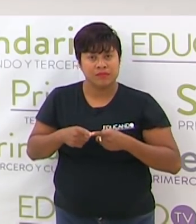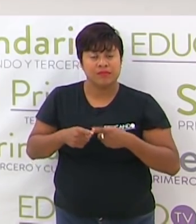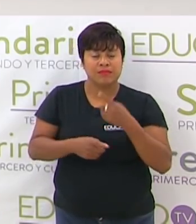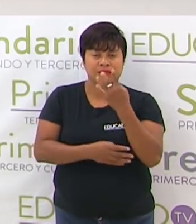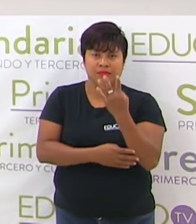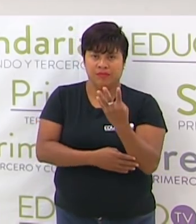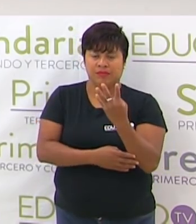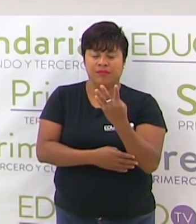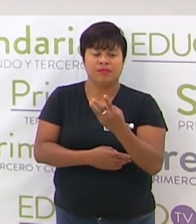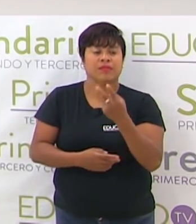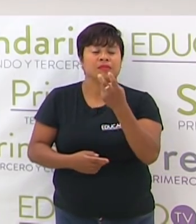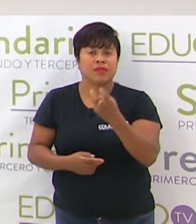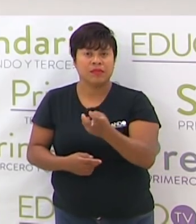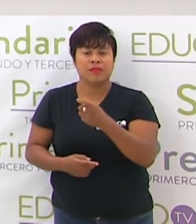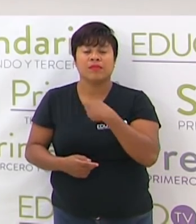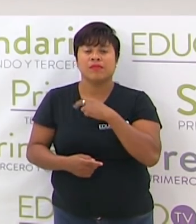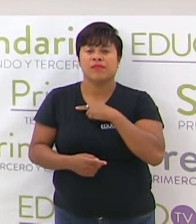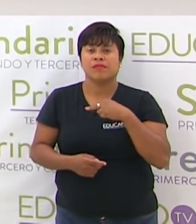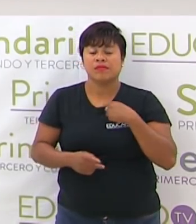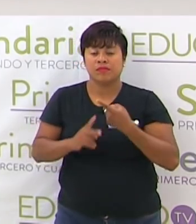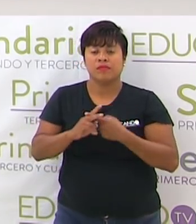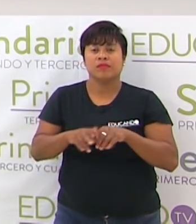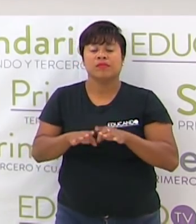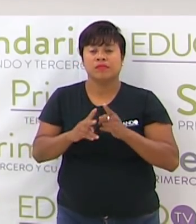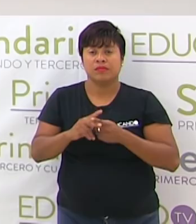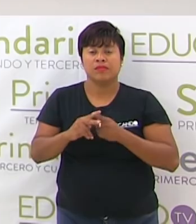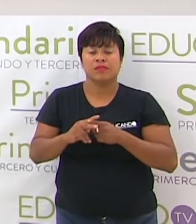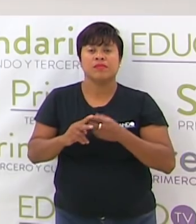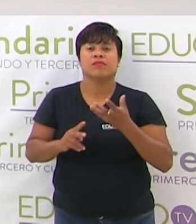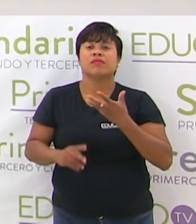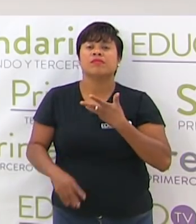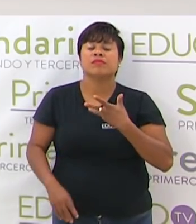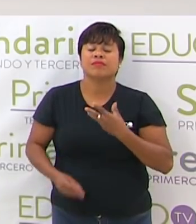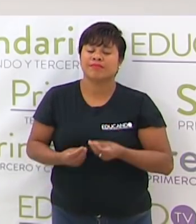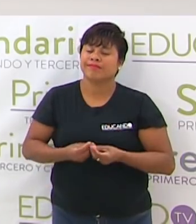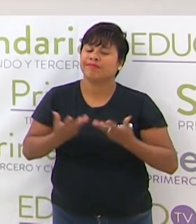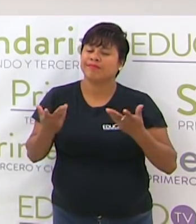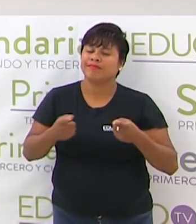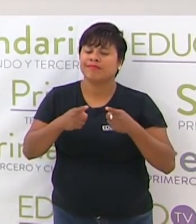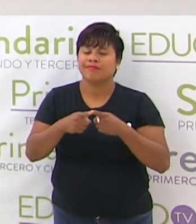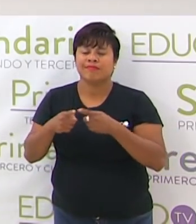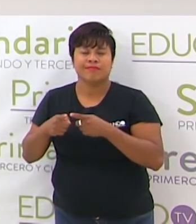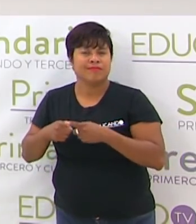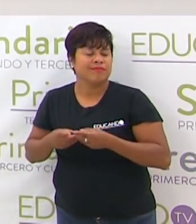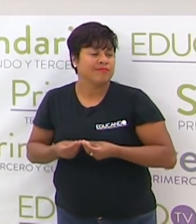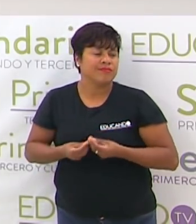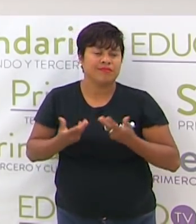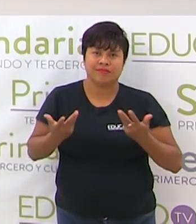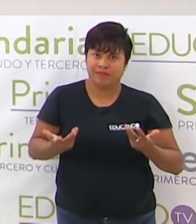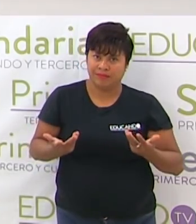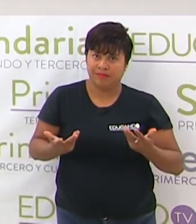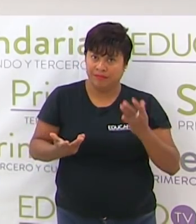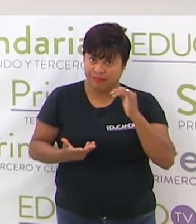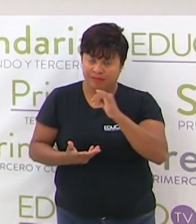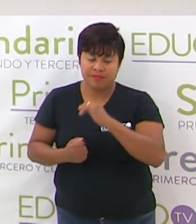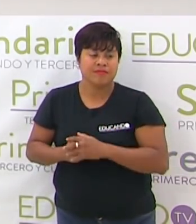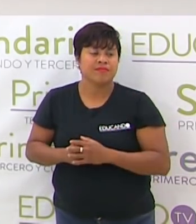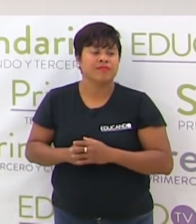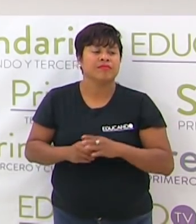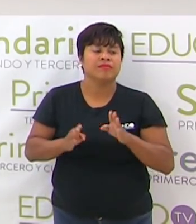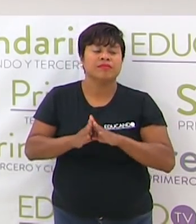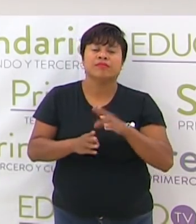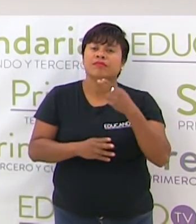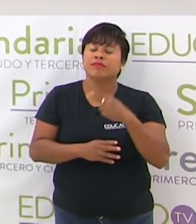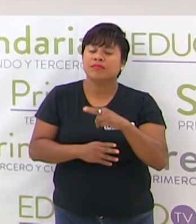4. Y estas, si los empezamos a contar, tienen muchos más lados, ¿sí? ¿Cómo